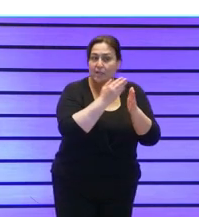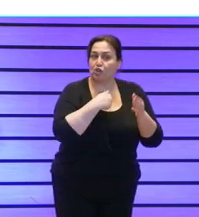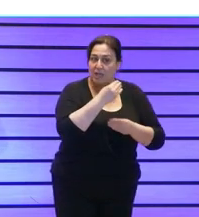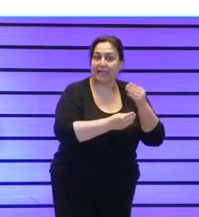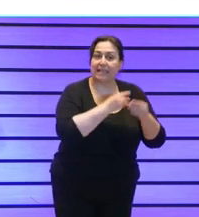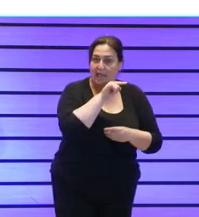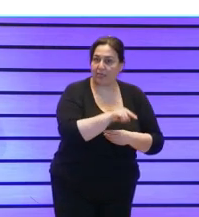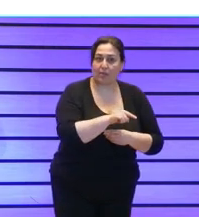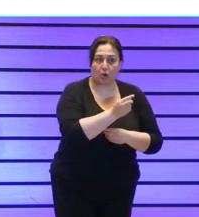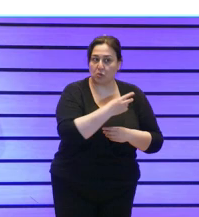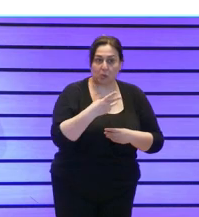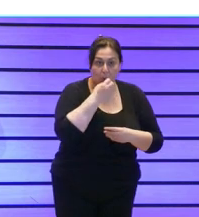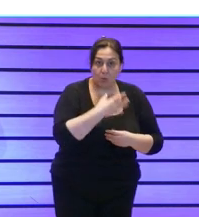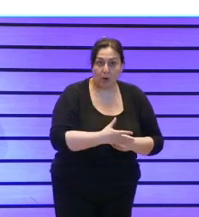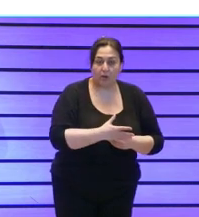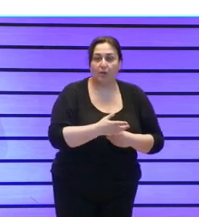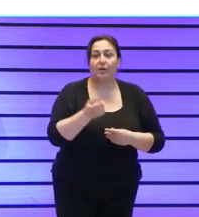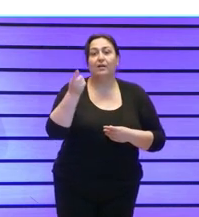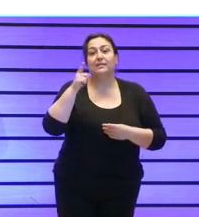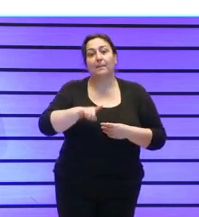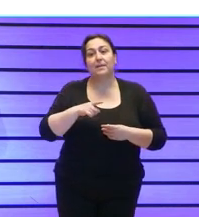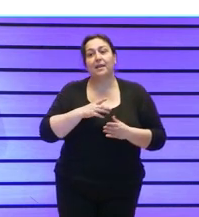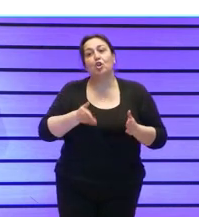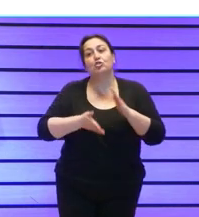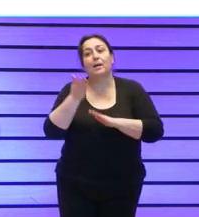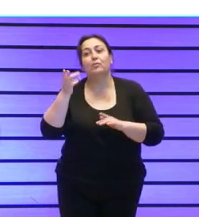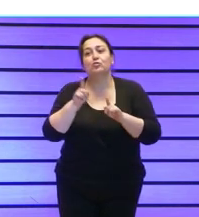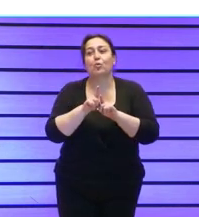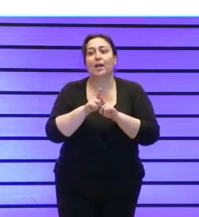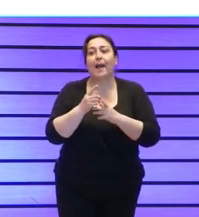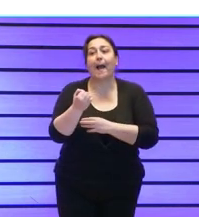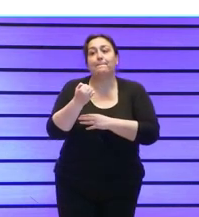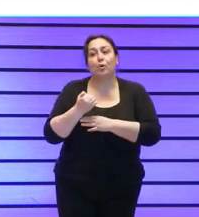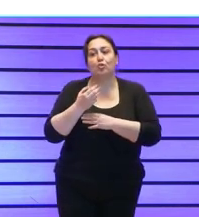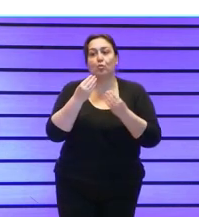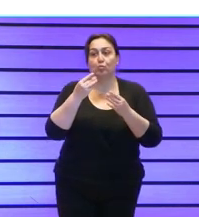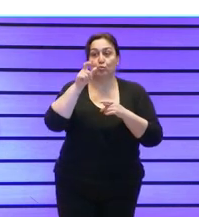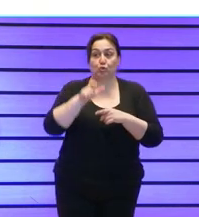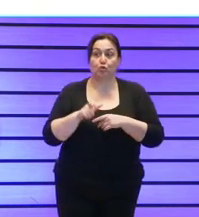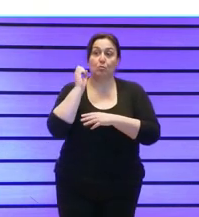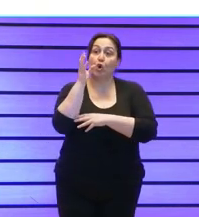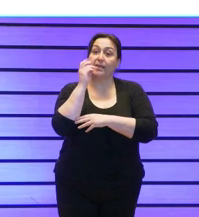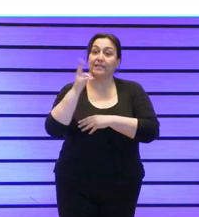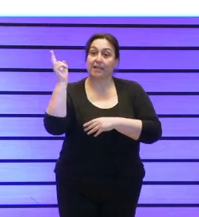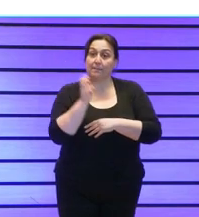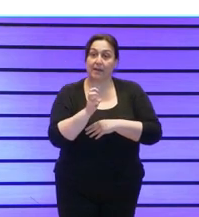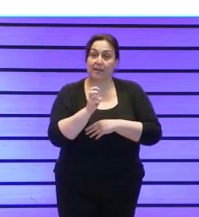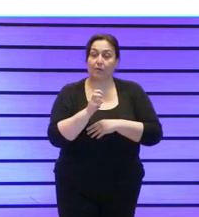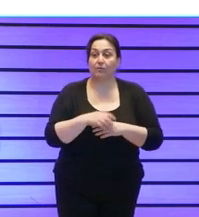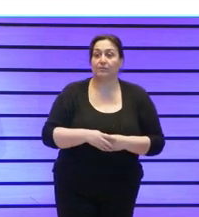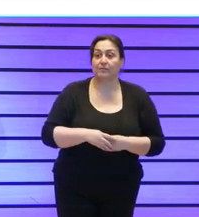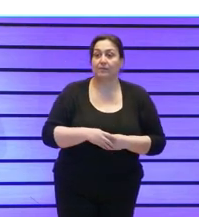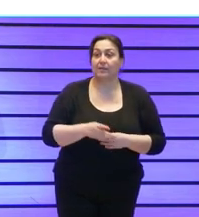los resultados están siendo extraordinarios nos vamos también con el respaldo de muchos de los ponentes que han venido desde las personas que han pasado por aquí